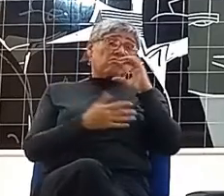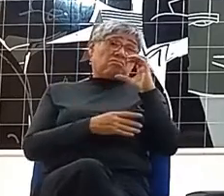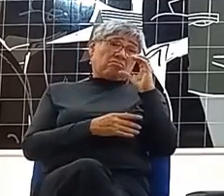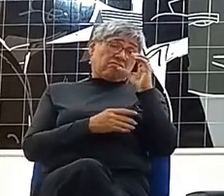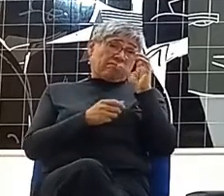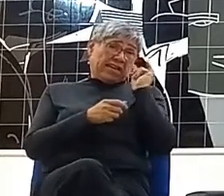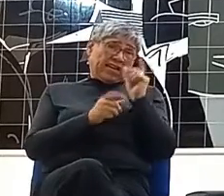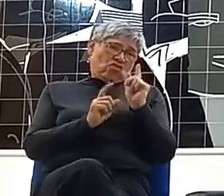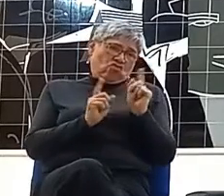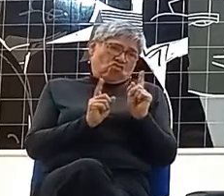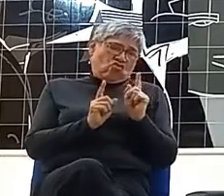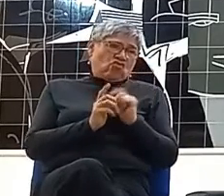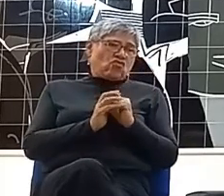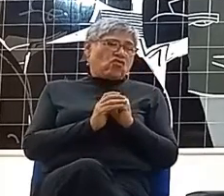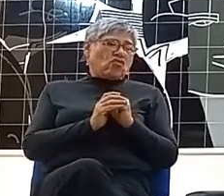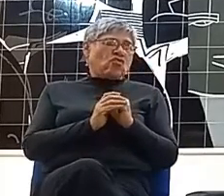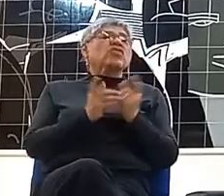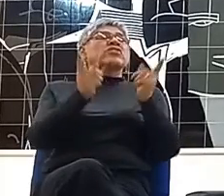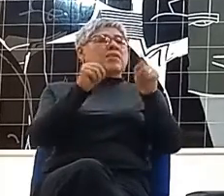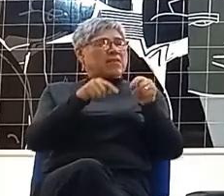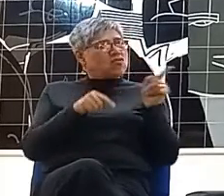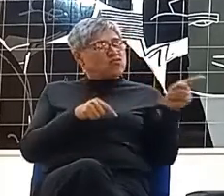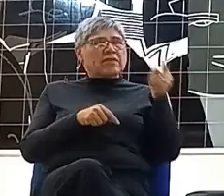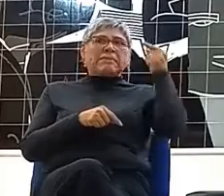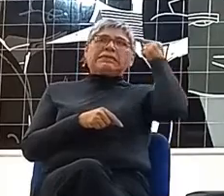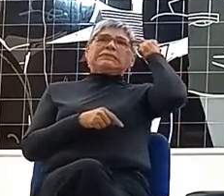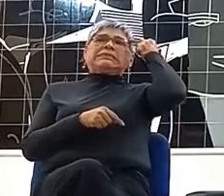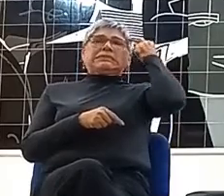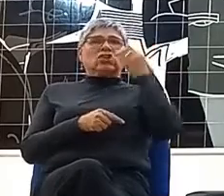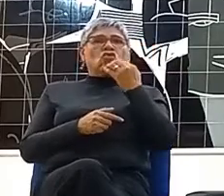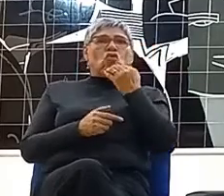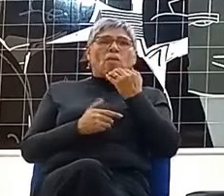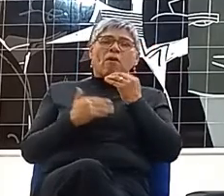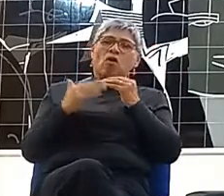una preocupación también por pensar la ciudad